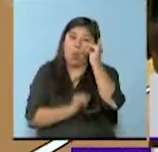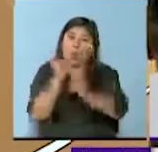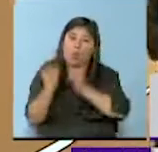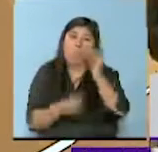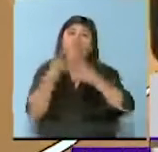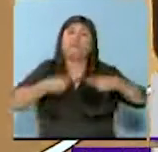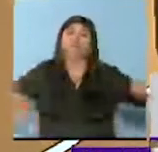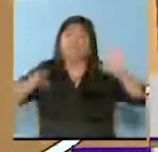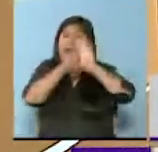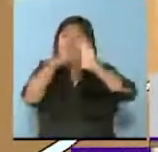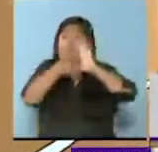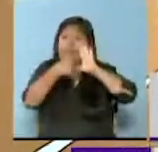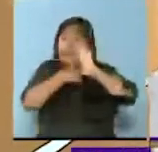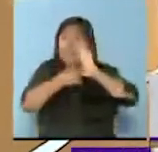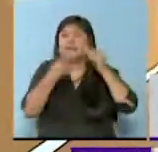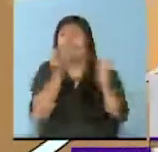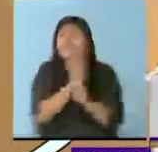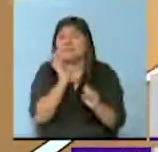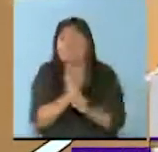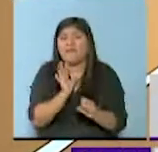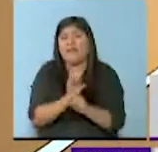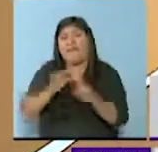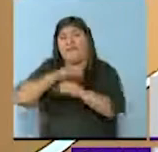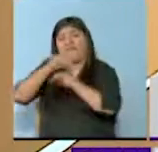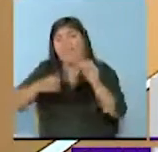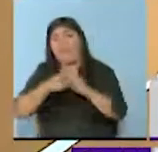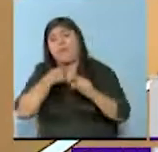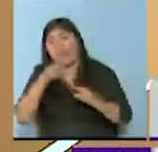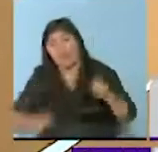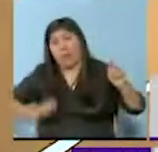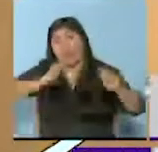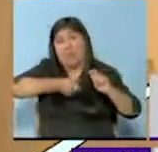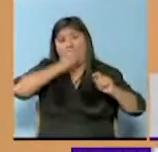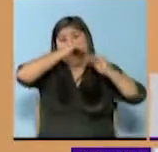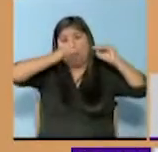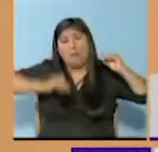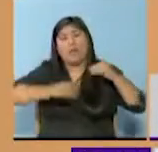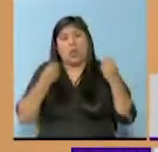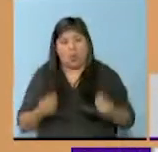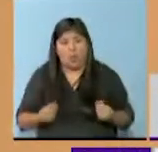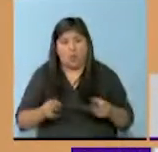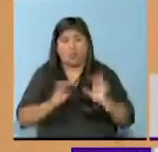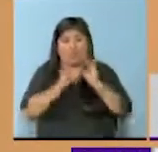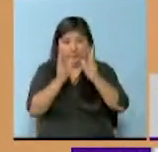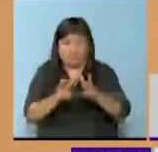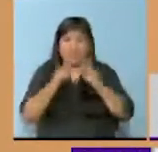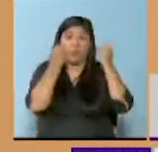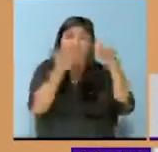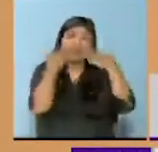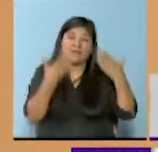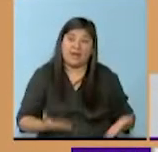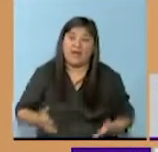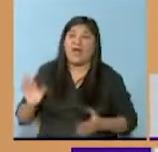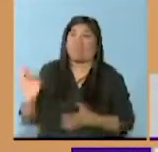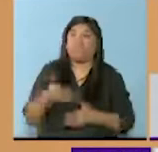reducción en las asignaciones, sobre todo a nuestra gente de la Puna. Buenas tardes, doctor. Hola, Jorgito. Hola,